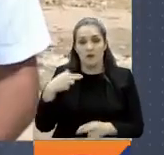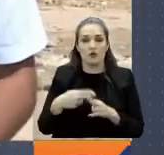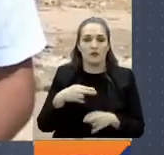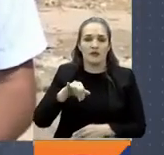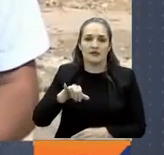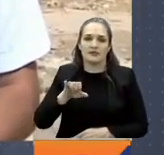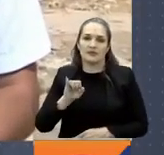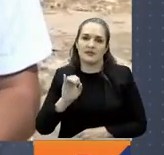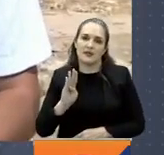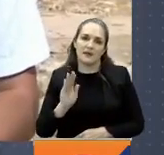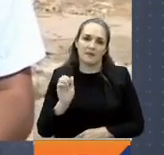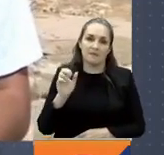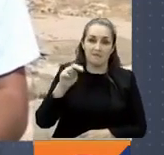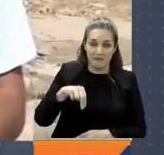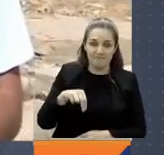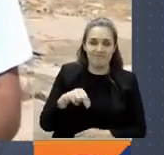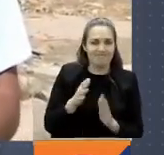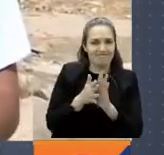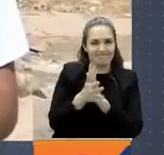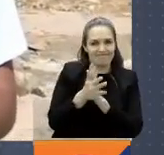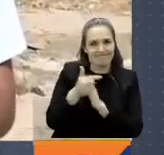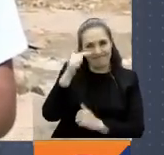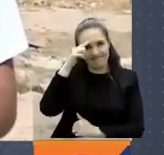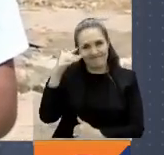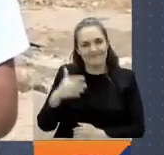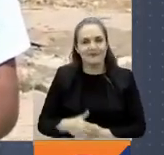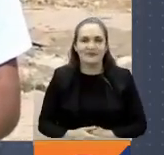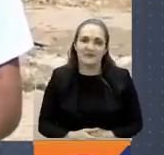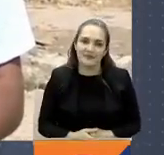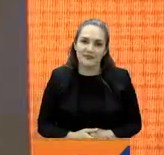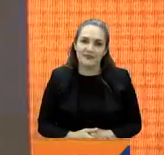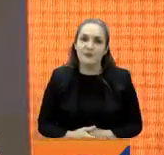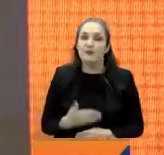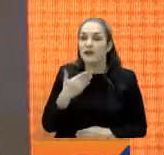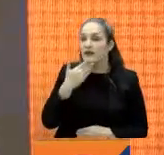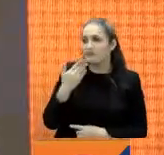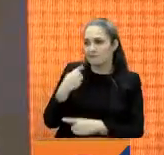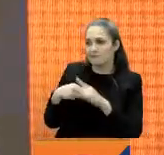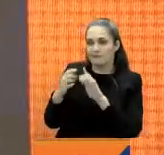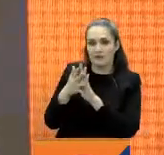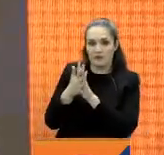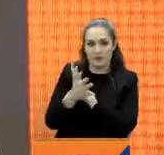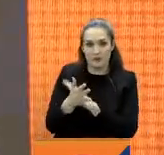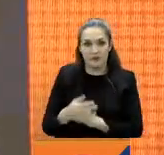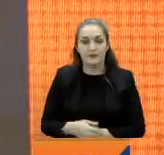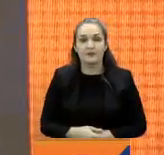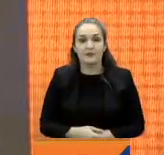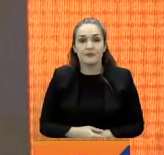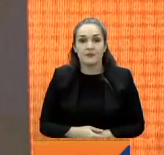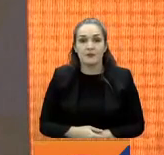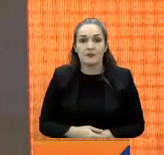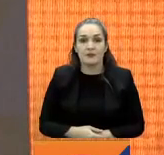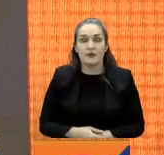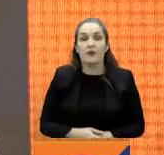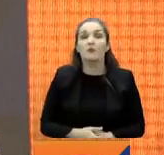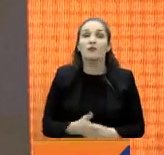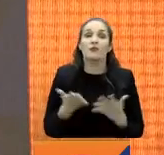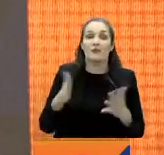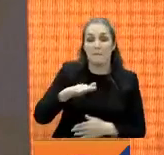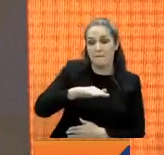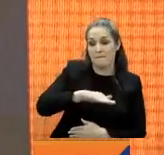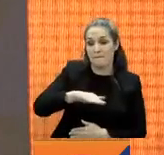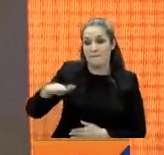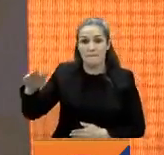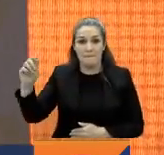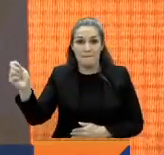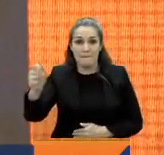Pinzón, RTVC Noticias, conectados 24/7. Gracias, Jayvan, por esta información. En la zona rural de Mesetas Meta, el Ejército Nacional encontró